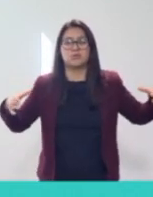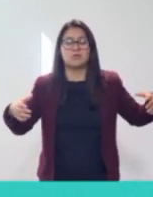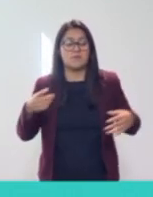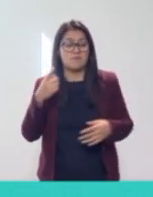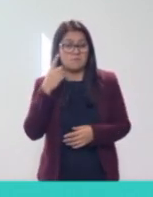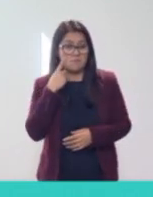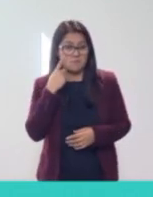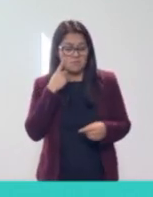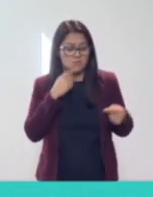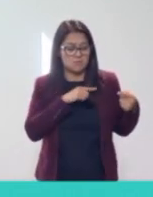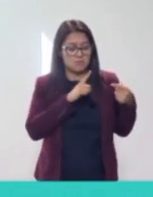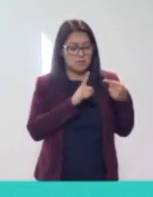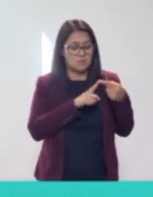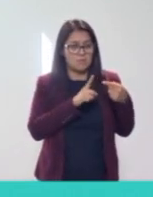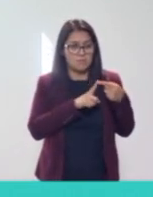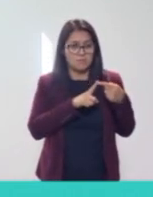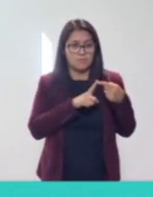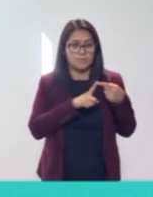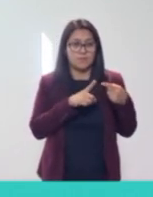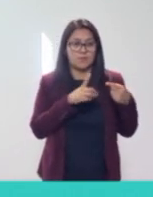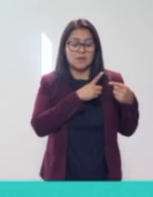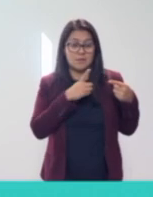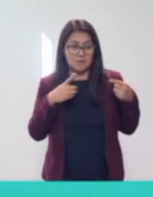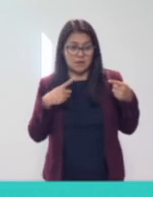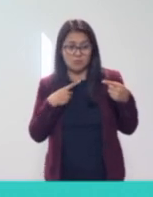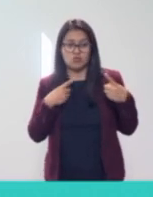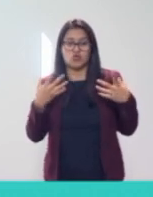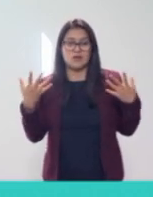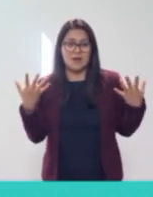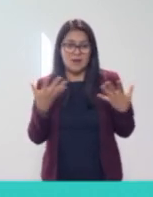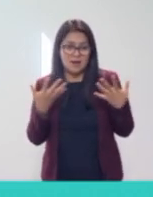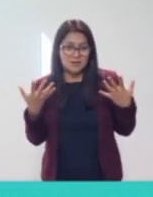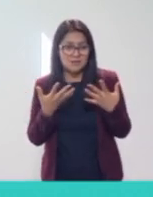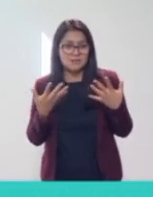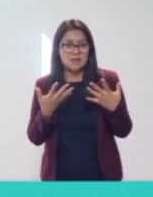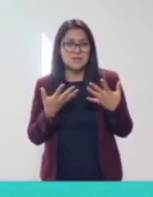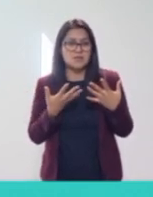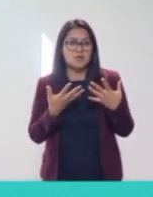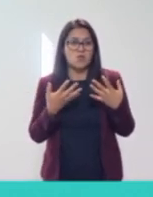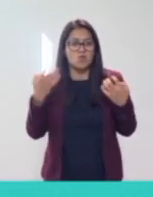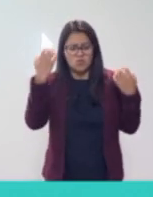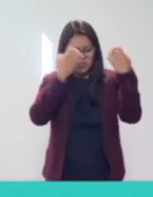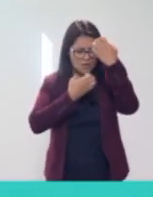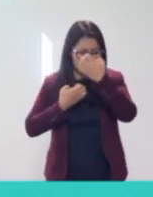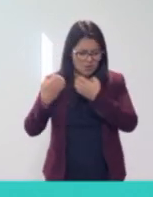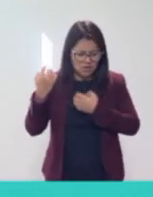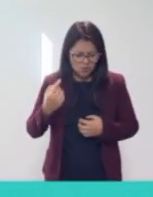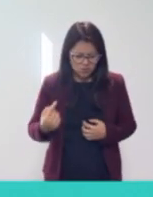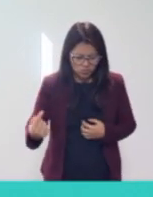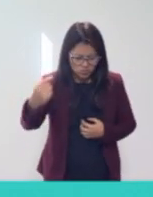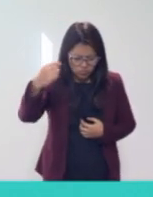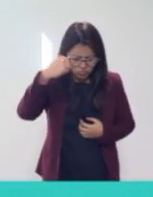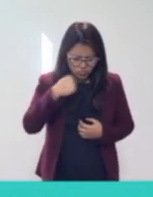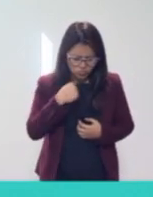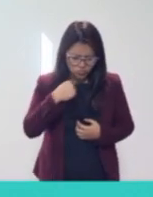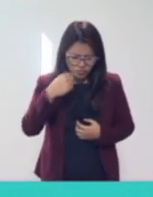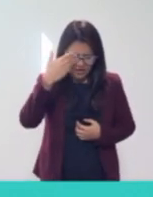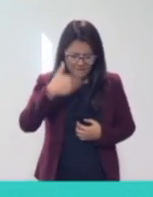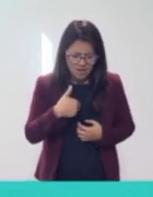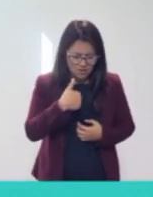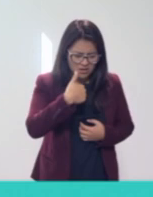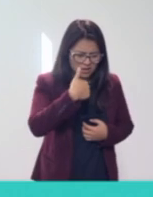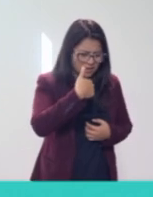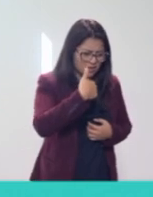lugar generar un autodiagnóstico del de qué manera está procediendo cada